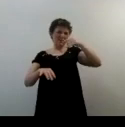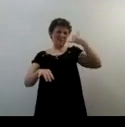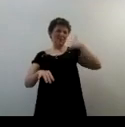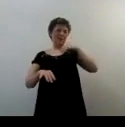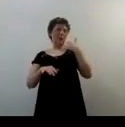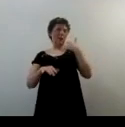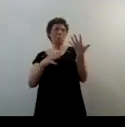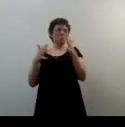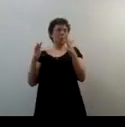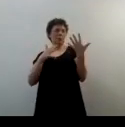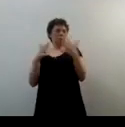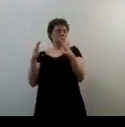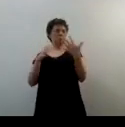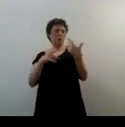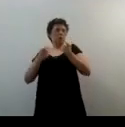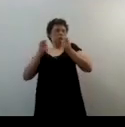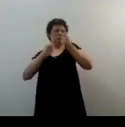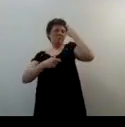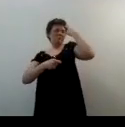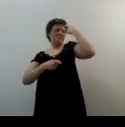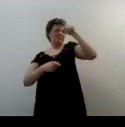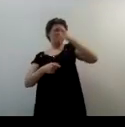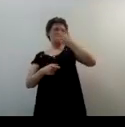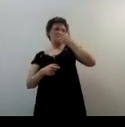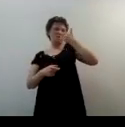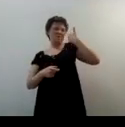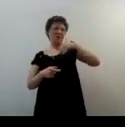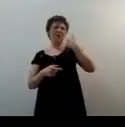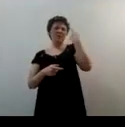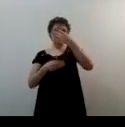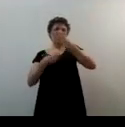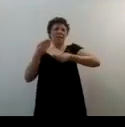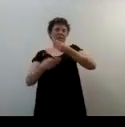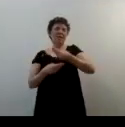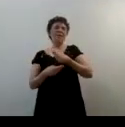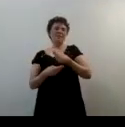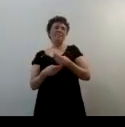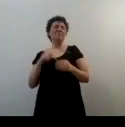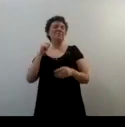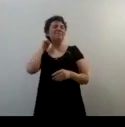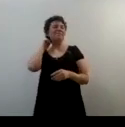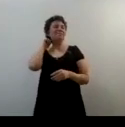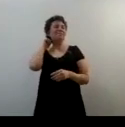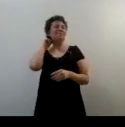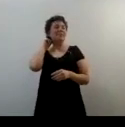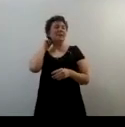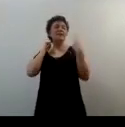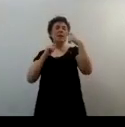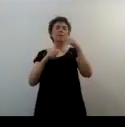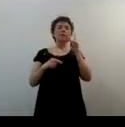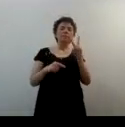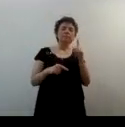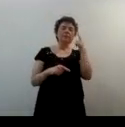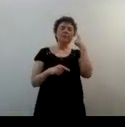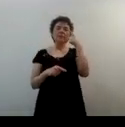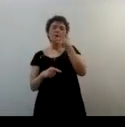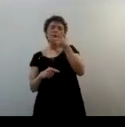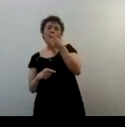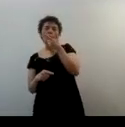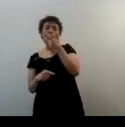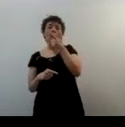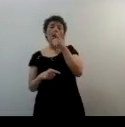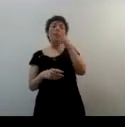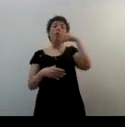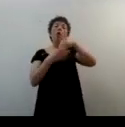medianamente controlado o lo sepáis hacer bien, o lo sepáis identificar bien, pero lo que contiene hidrato de